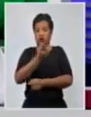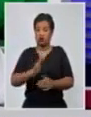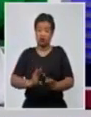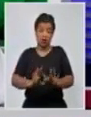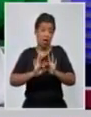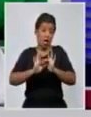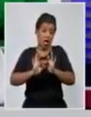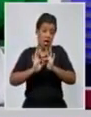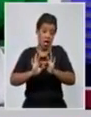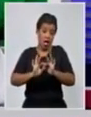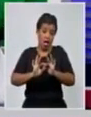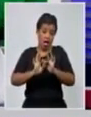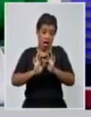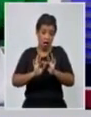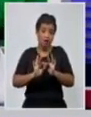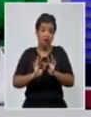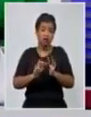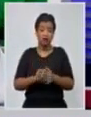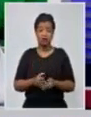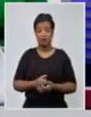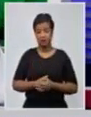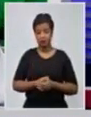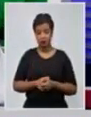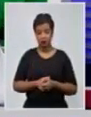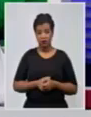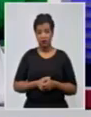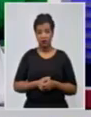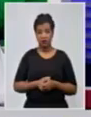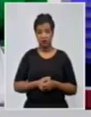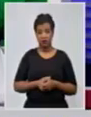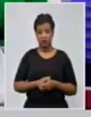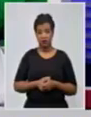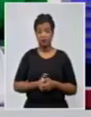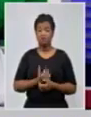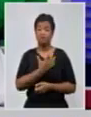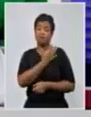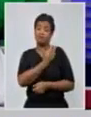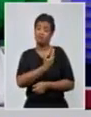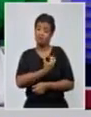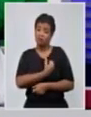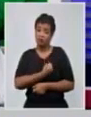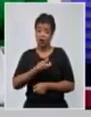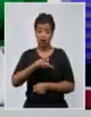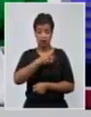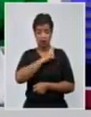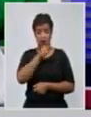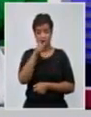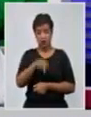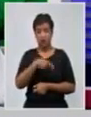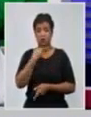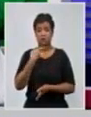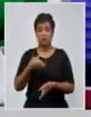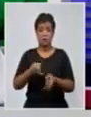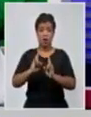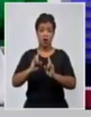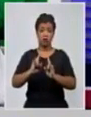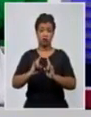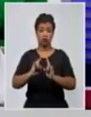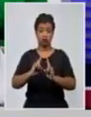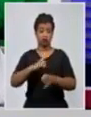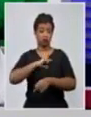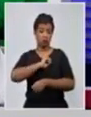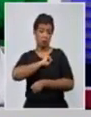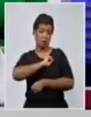empeoramiento clínico, gasométrico y radiológico. Lamentablemente en el día de ayer hace un paro cardíaco